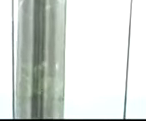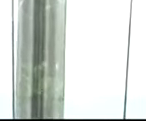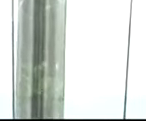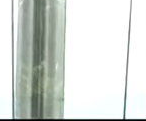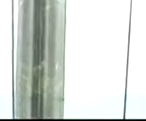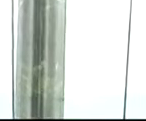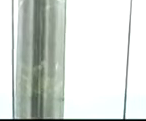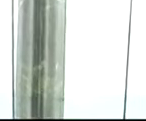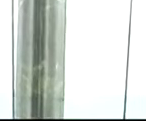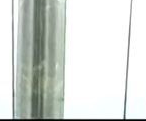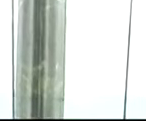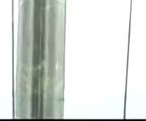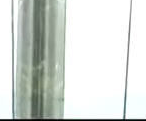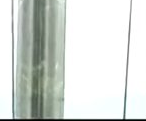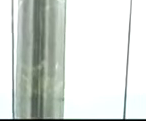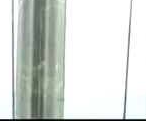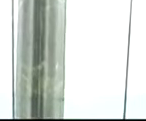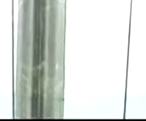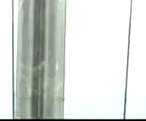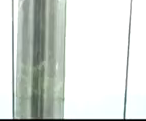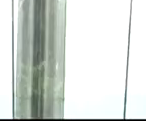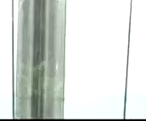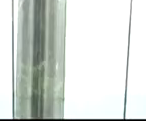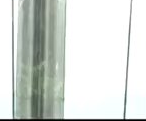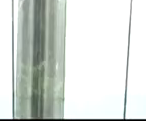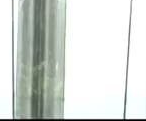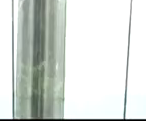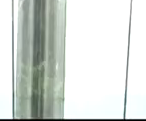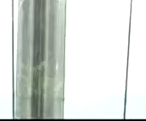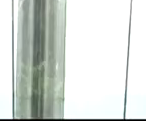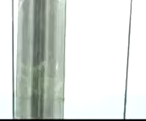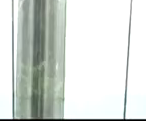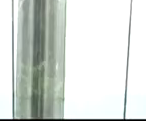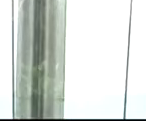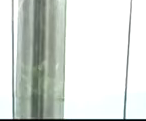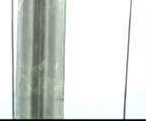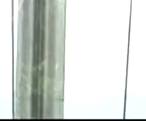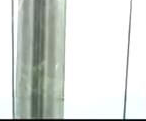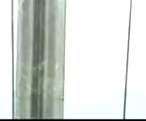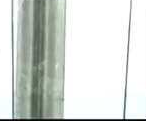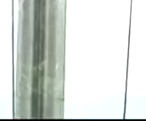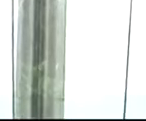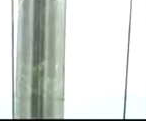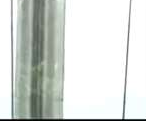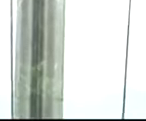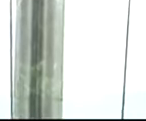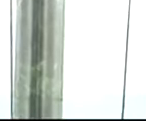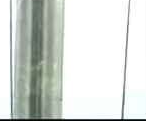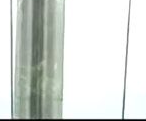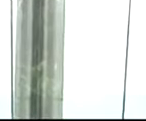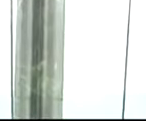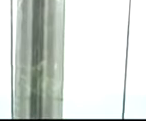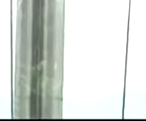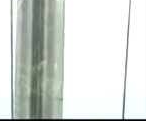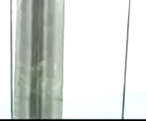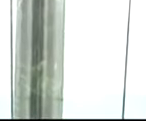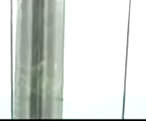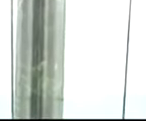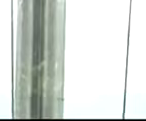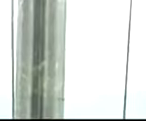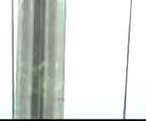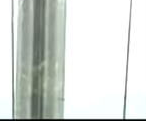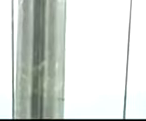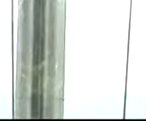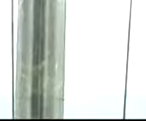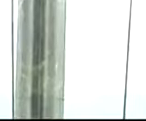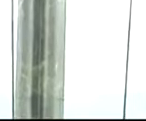quiteñas y lo que hemos planteado, que Quito renazca, que es un esfuerzo colectivo. Me parece que es importante caracterizar en el momento en el